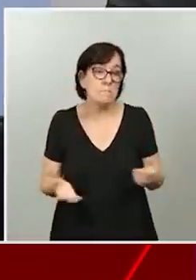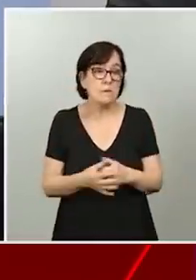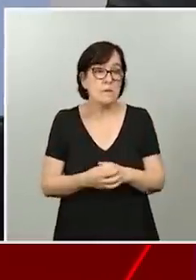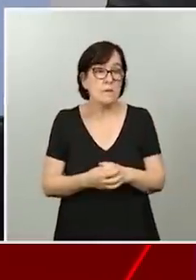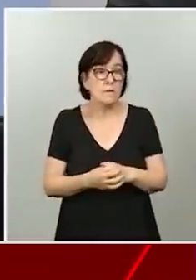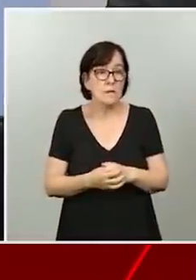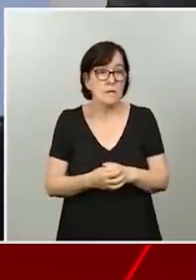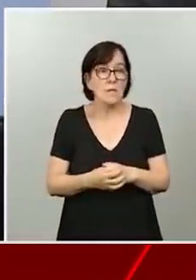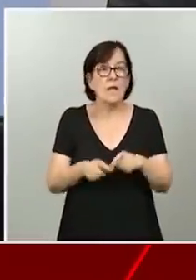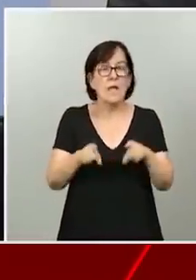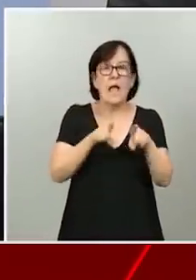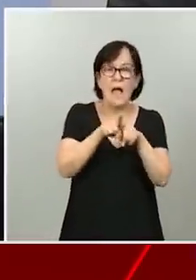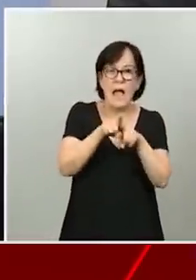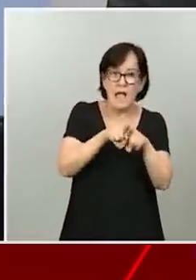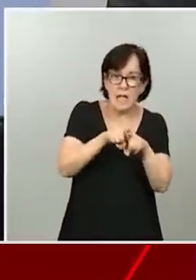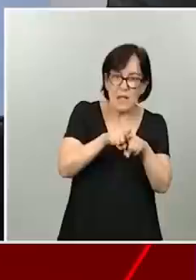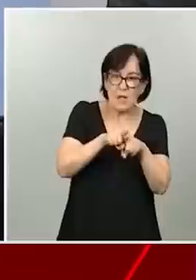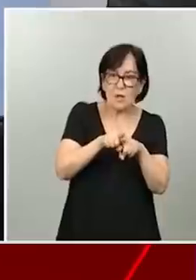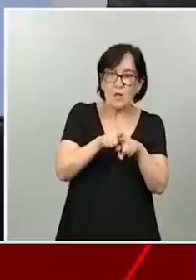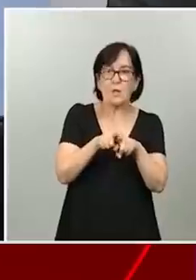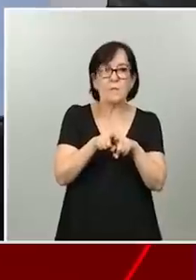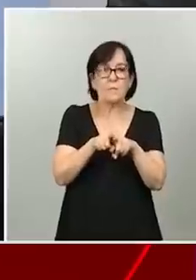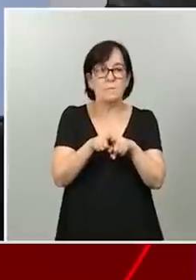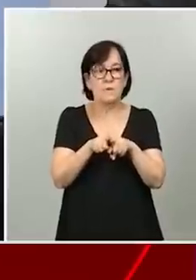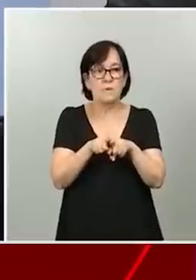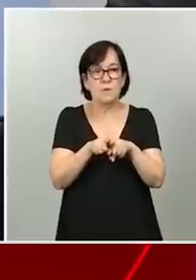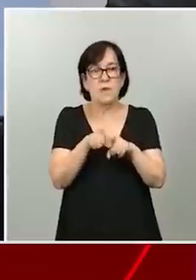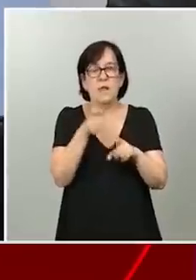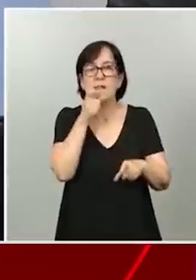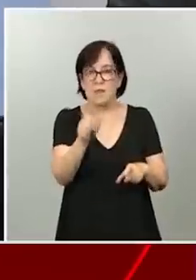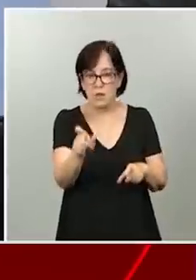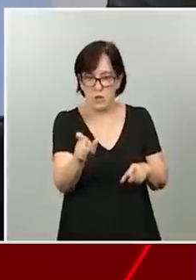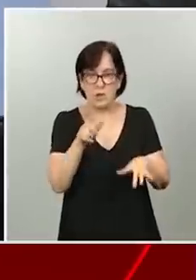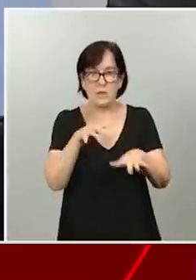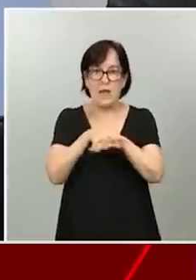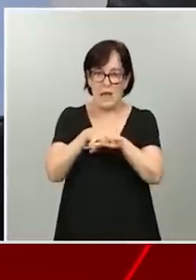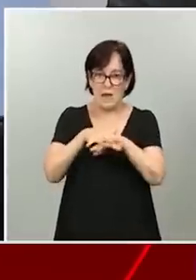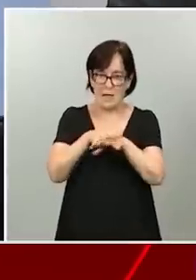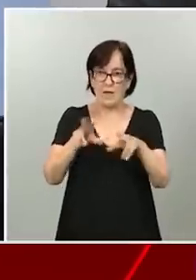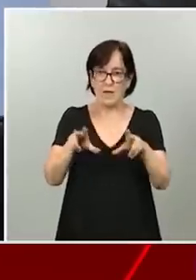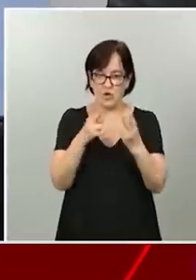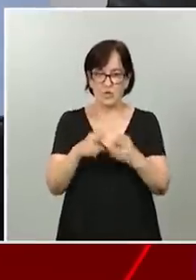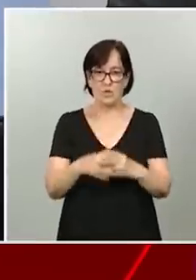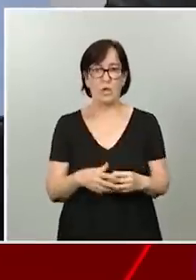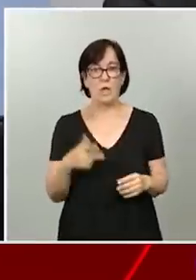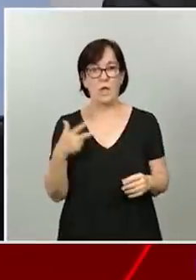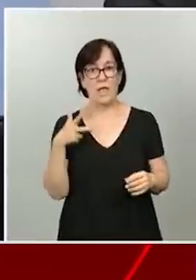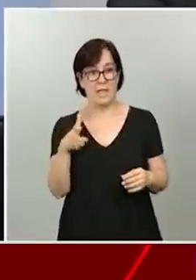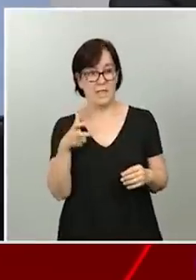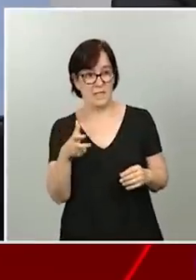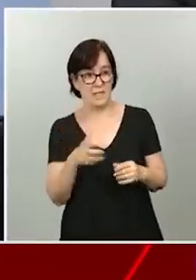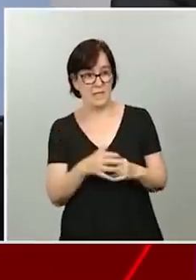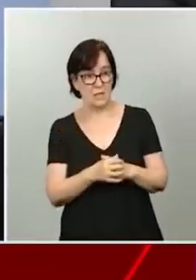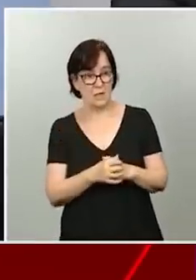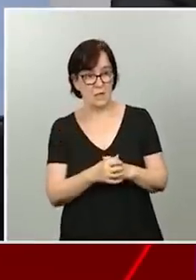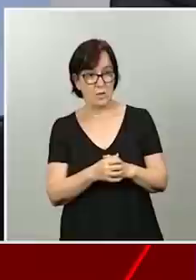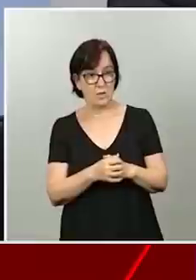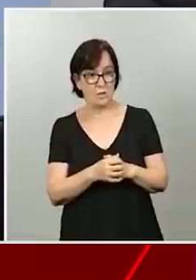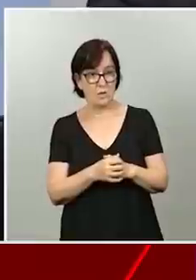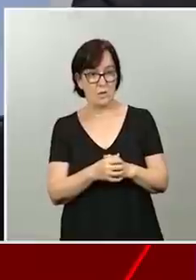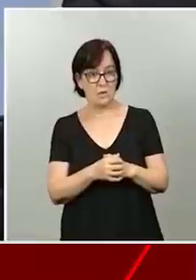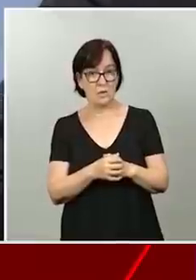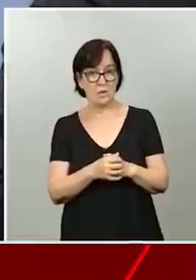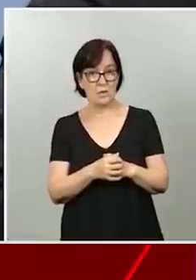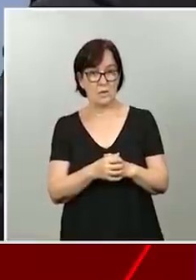¿Qué es lo que ellos quieren? Aquí no hay que olvidar que ellos desde el primer momento estuvieron planteando que lo que había que hacer era cerrar OK Diario, que había que meter en prisión a Eduardo